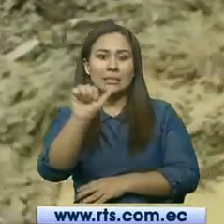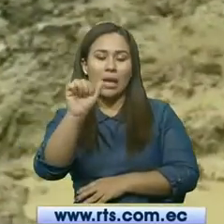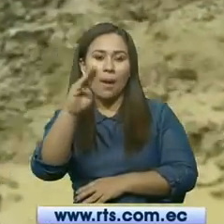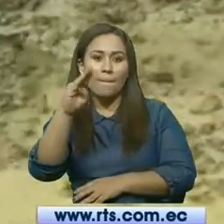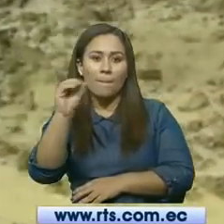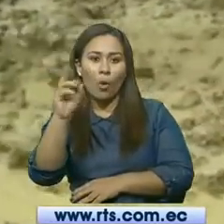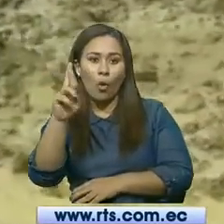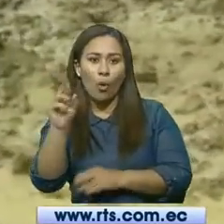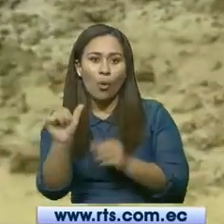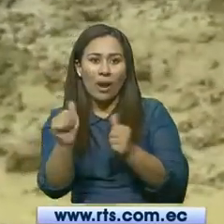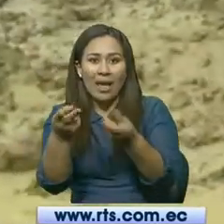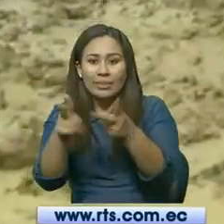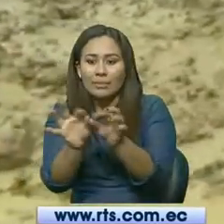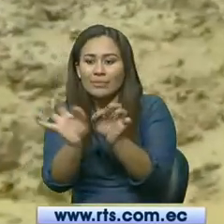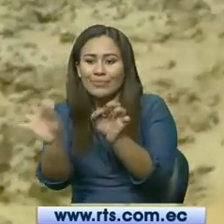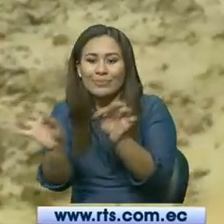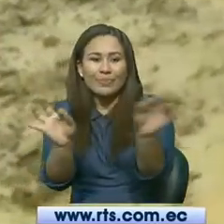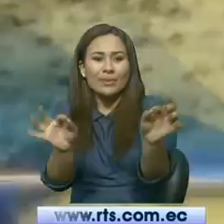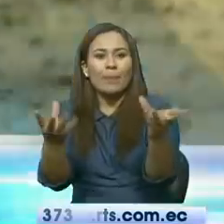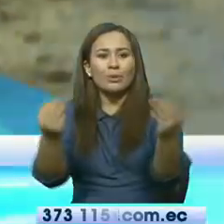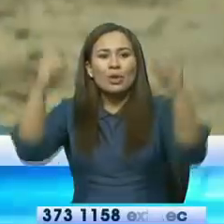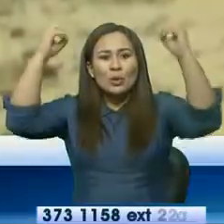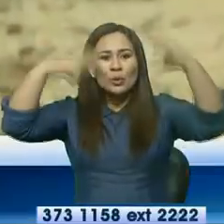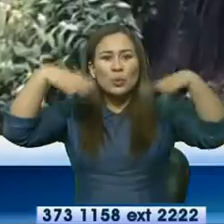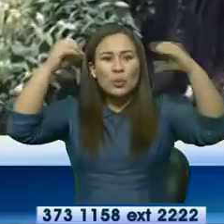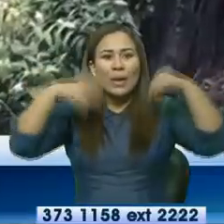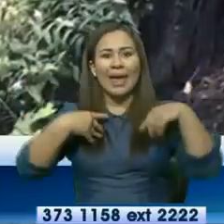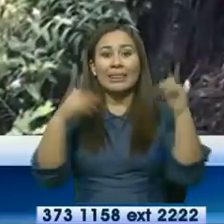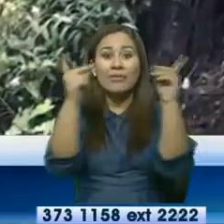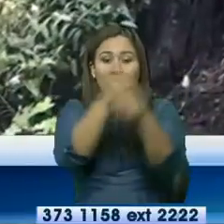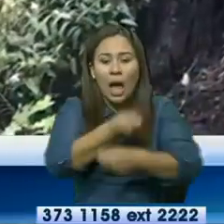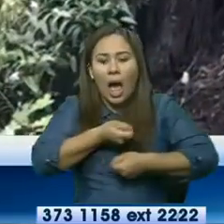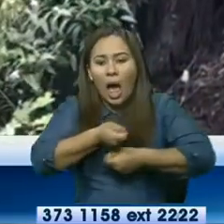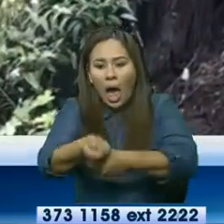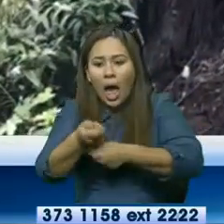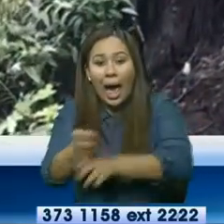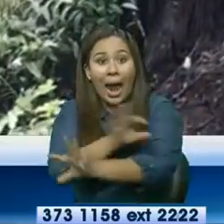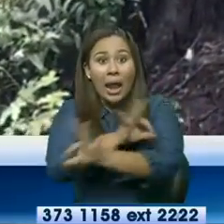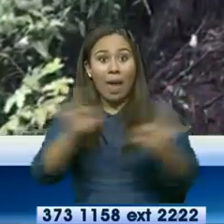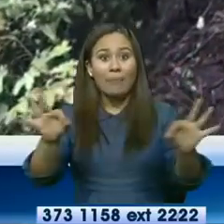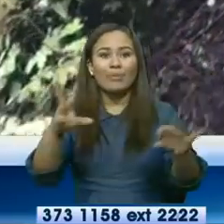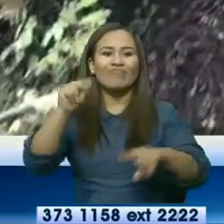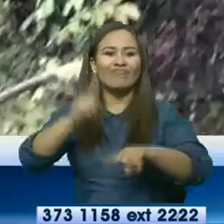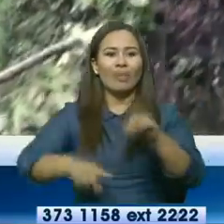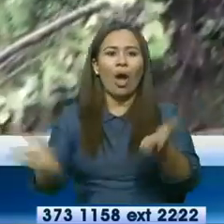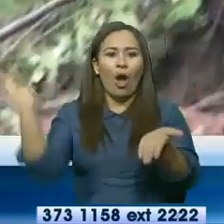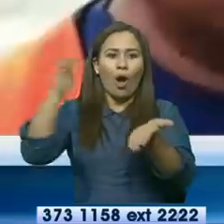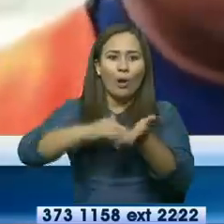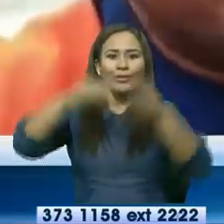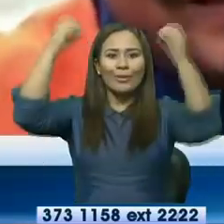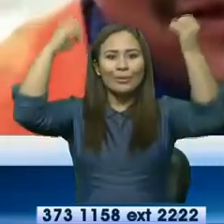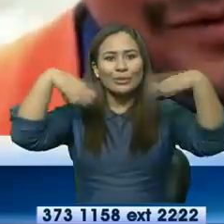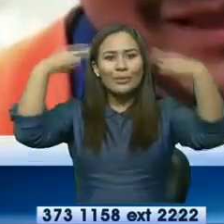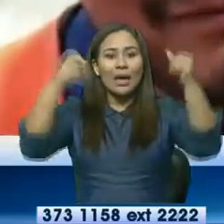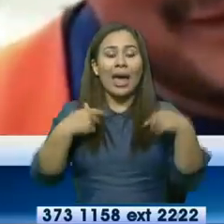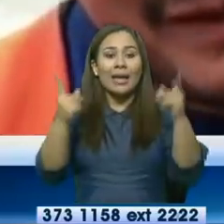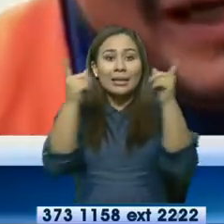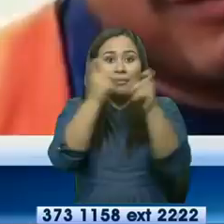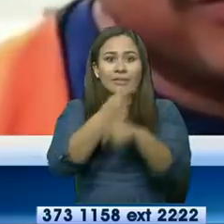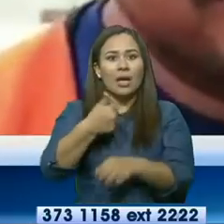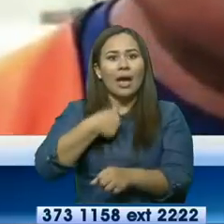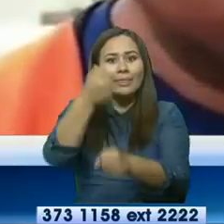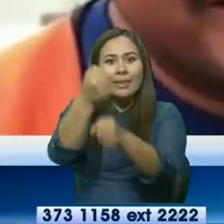que se registran constantemente no permiten la limpieza en su totalidad los únicos que trabajamos de la gente como siempre